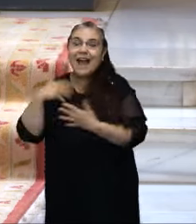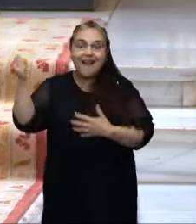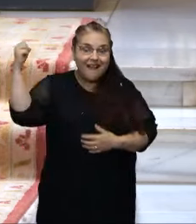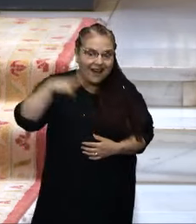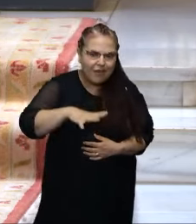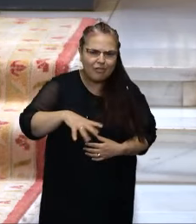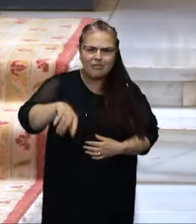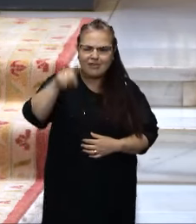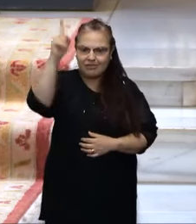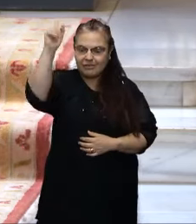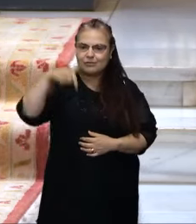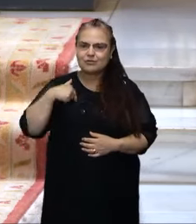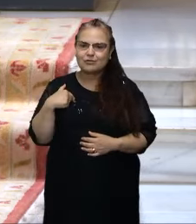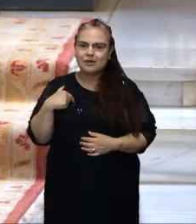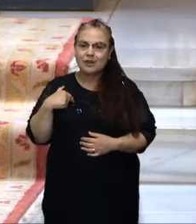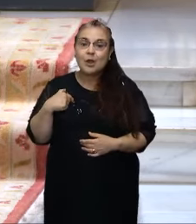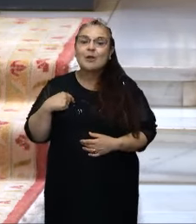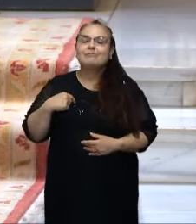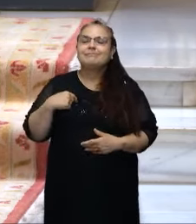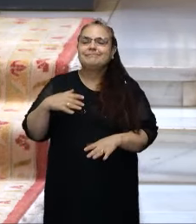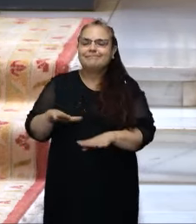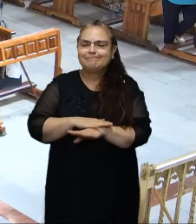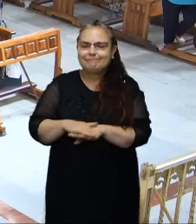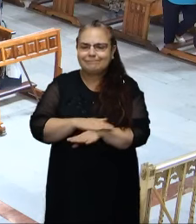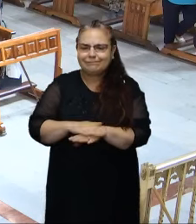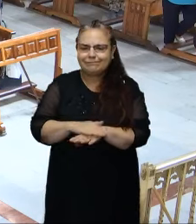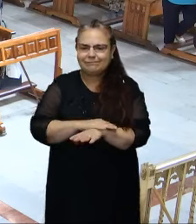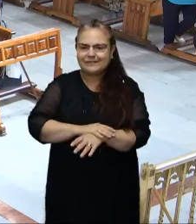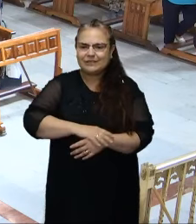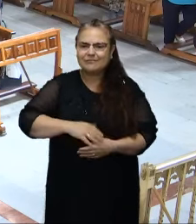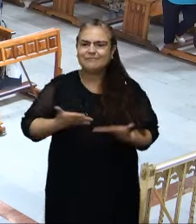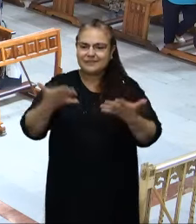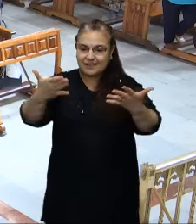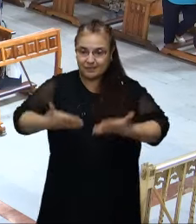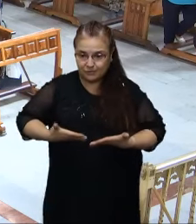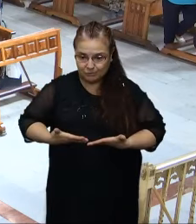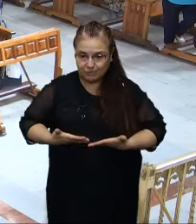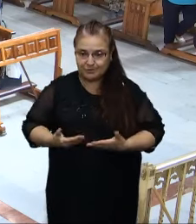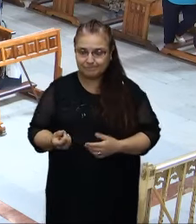Dios. Pidamos perdón y ayuda.